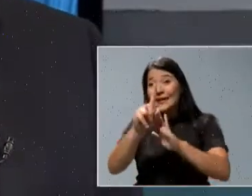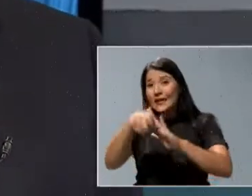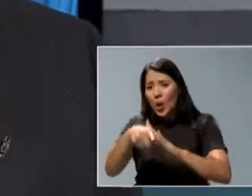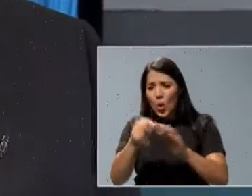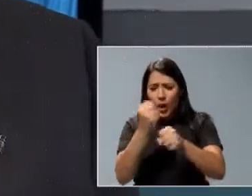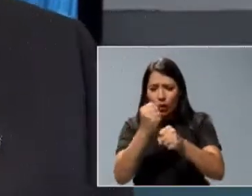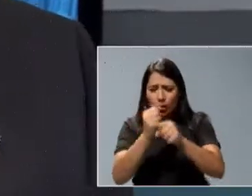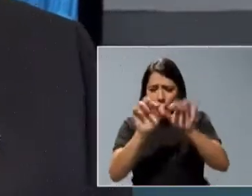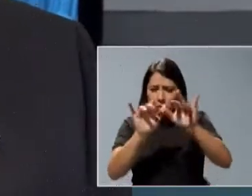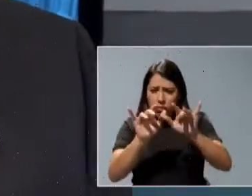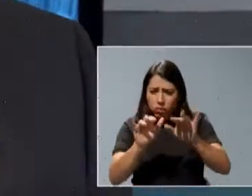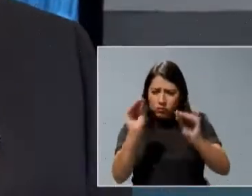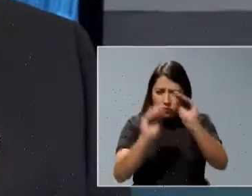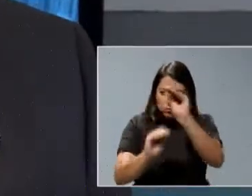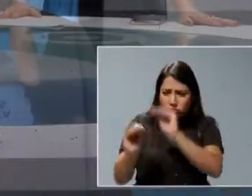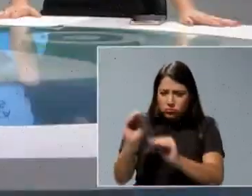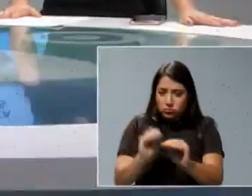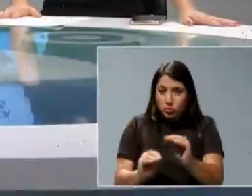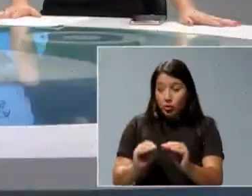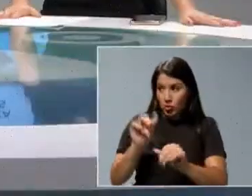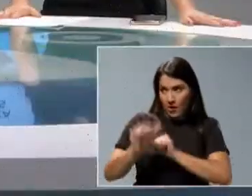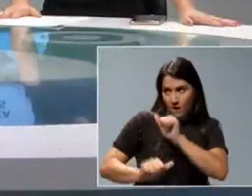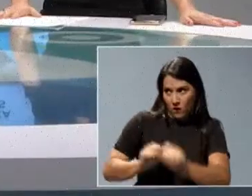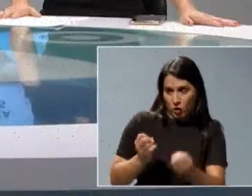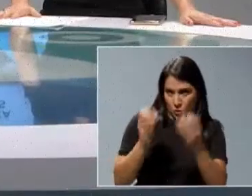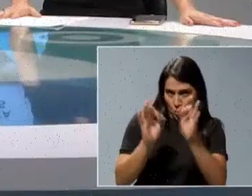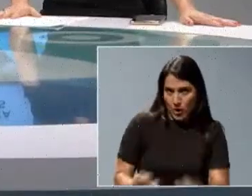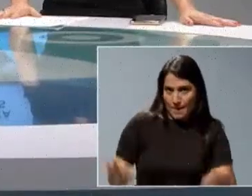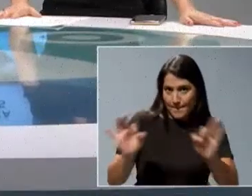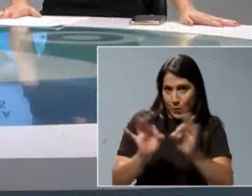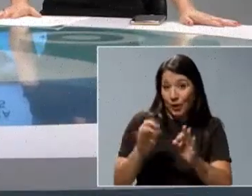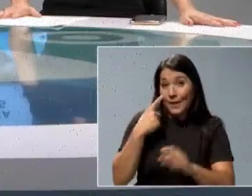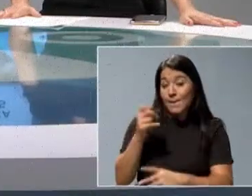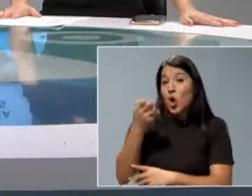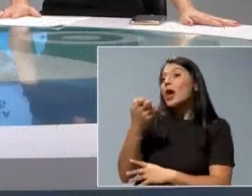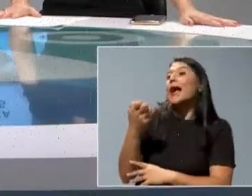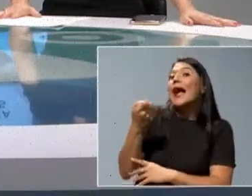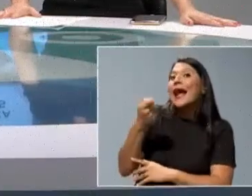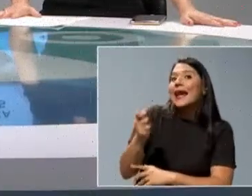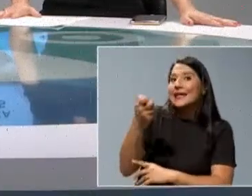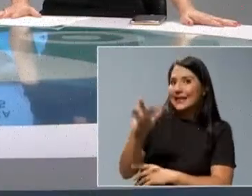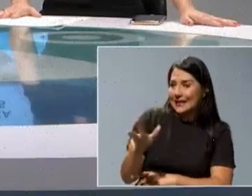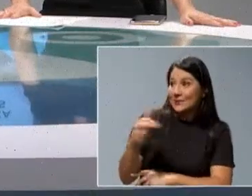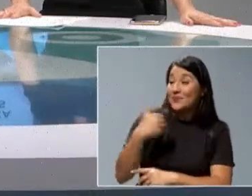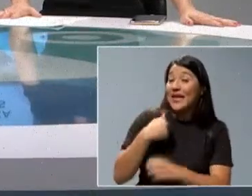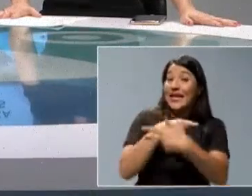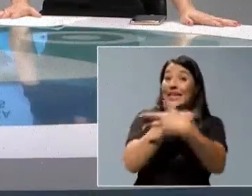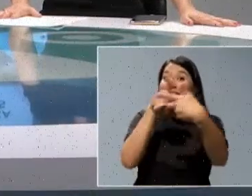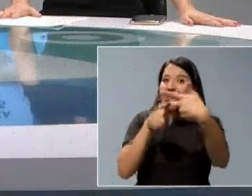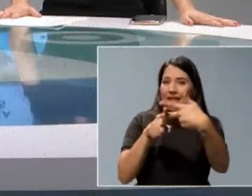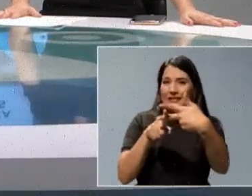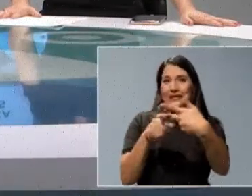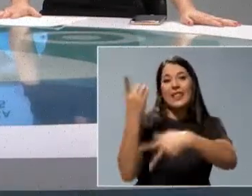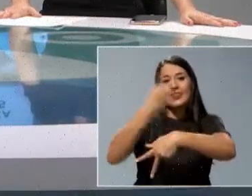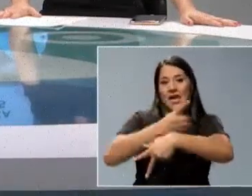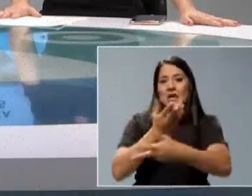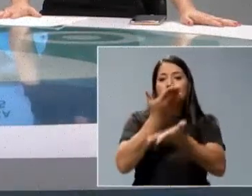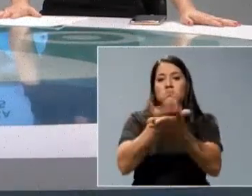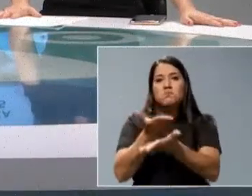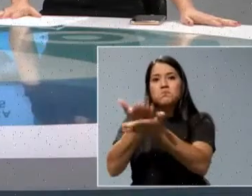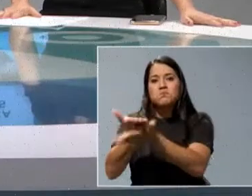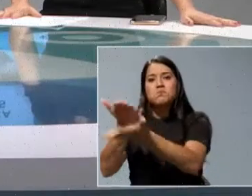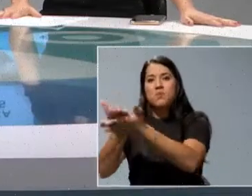un esfuerzo importante de Canal 13 que se condensa en 3 entregas de investigación. Cuéntenos un poco, Andrés, ¿qué es lo que